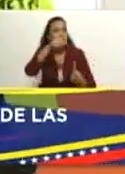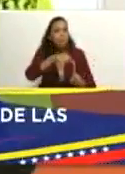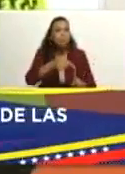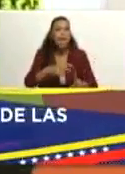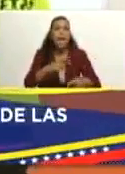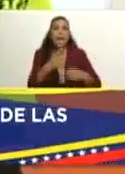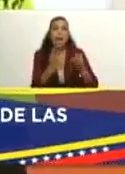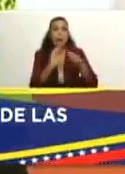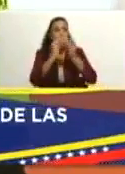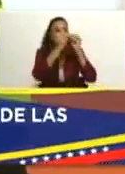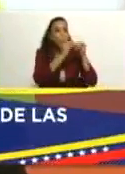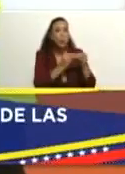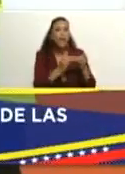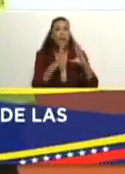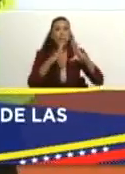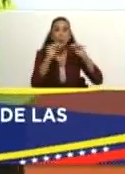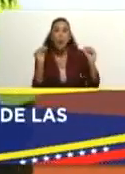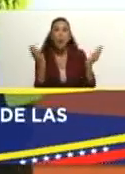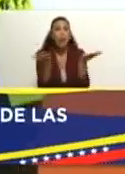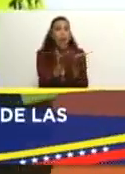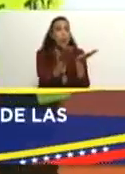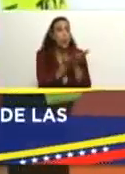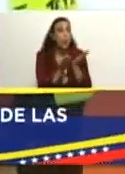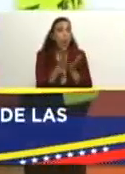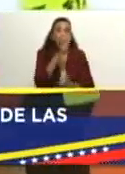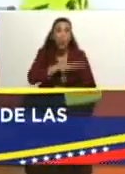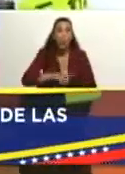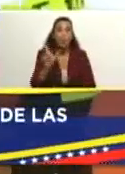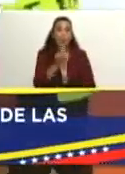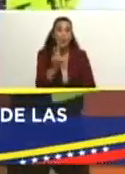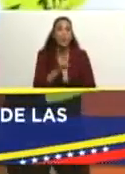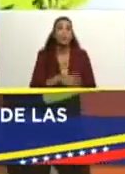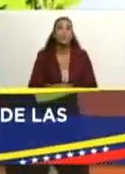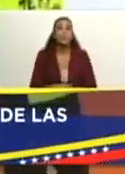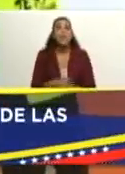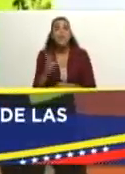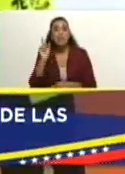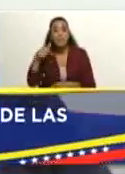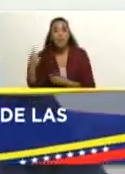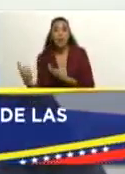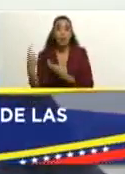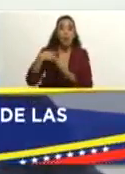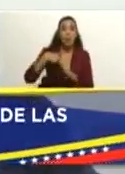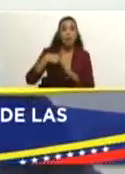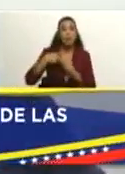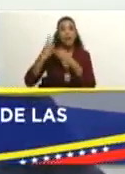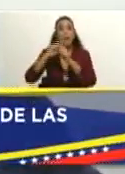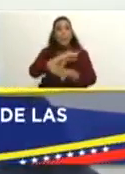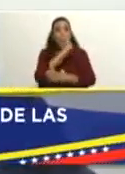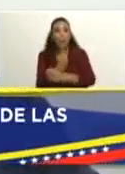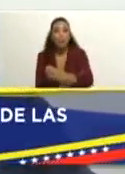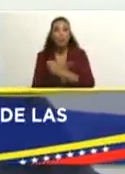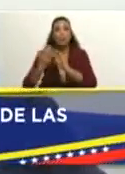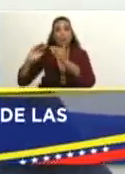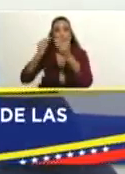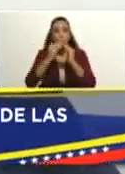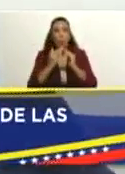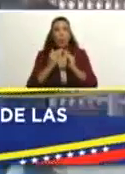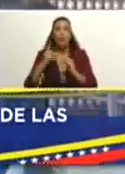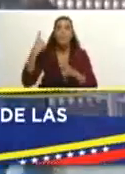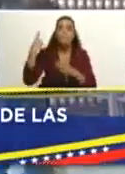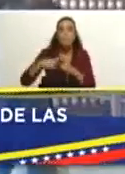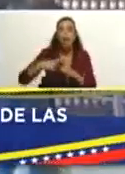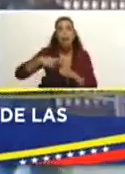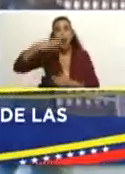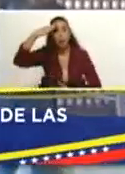la rehabilitación de las instituciones educativas y el poder popular incorporándose. Podemos ver aquí la Fuerza Armada